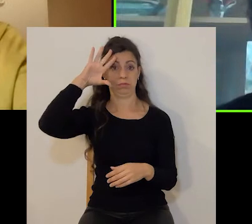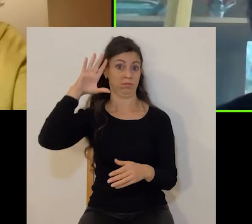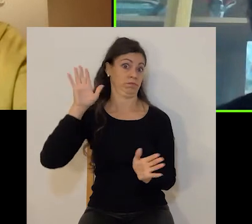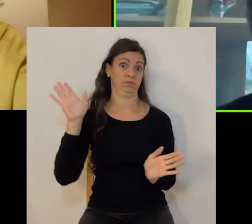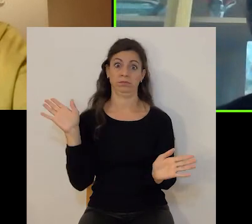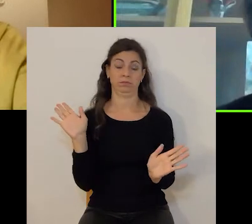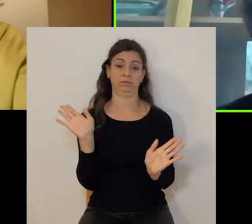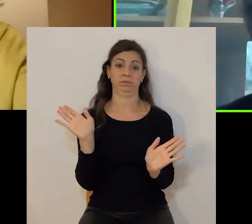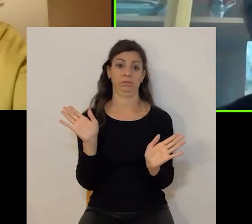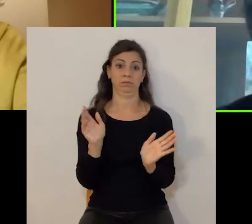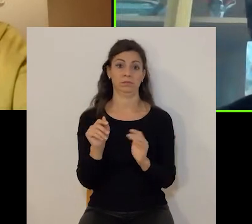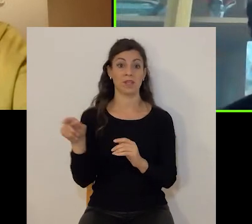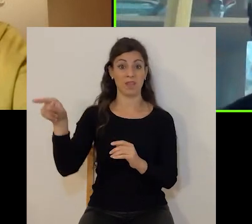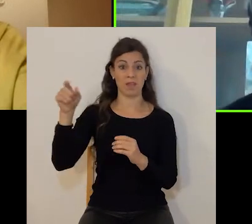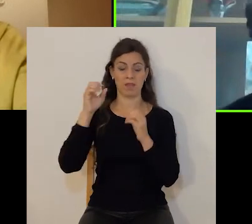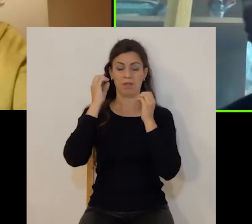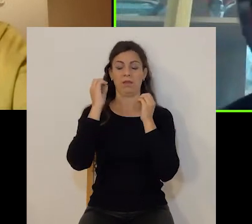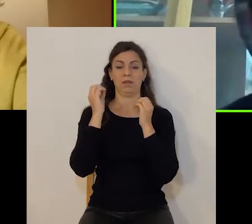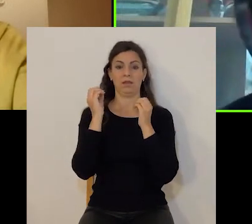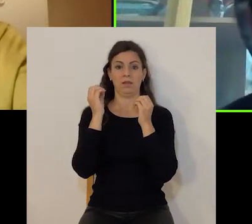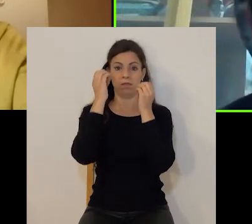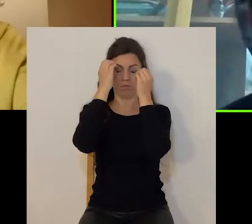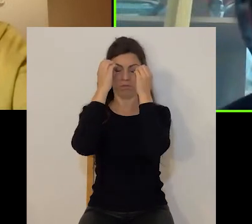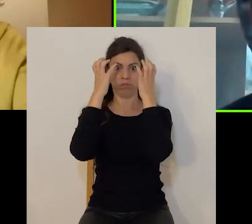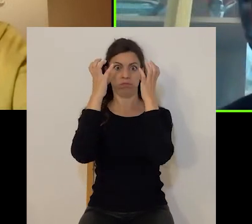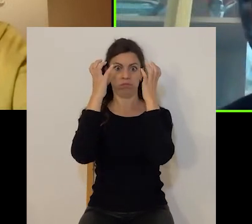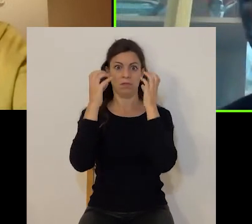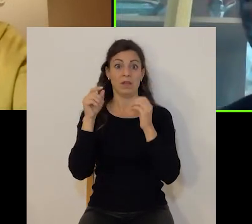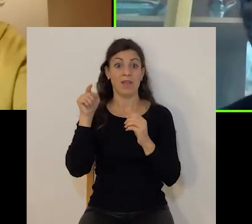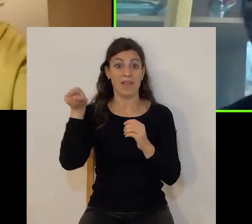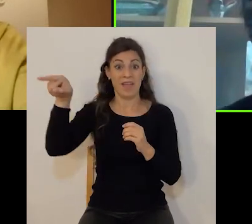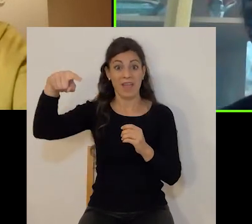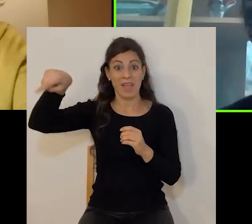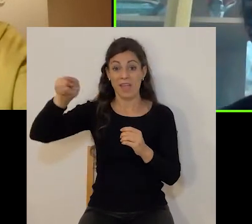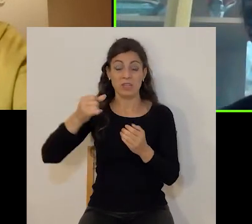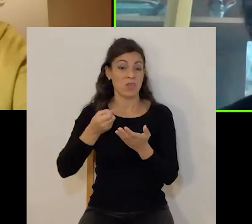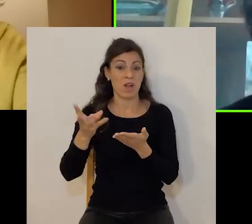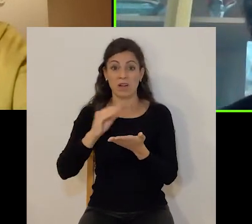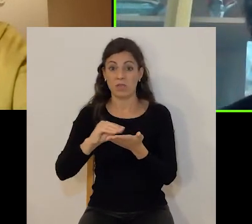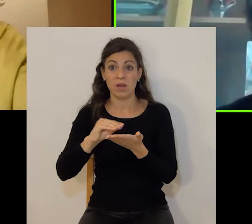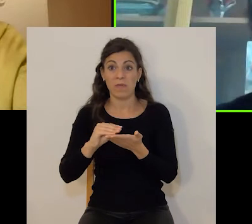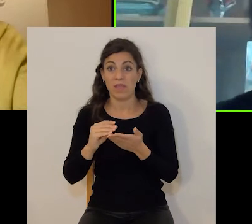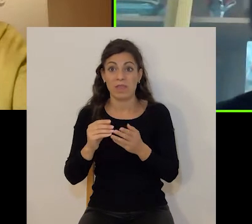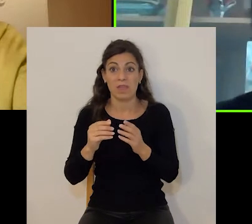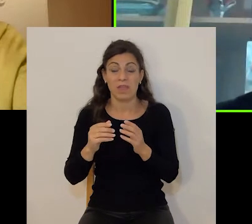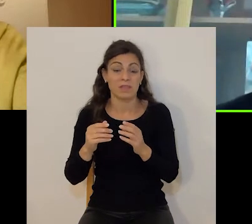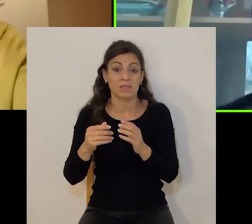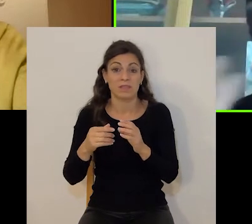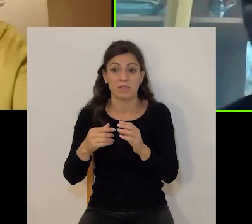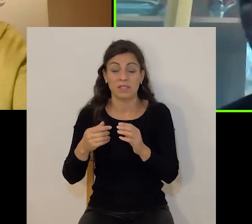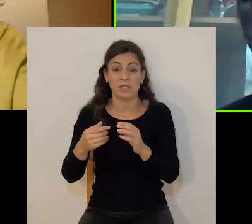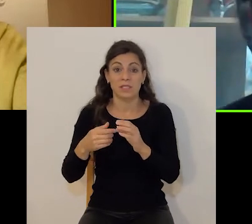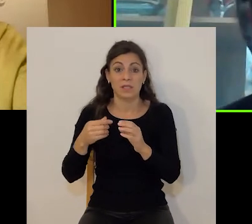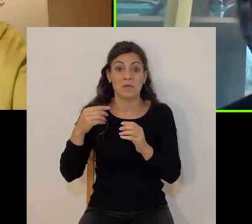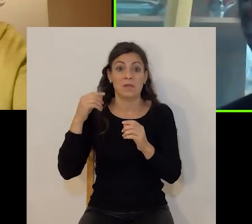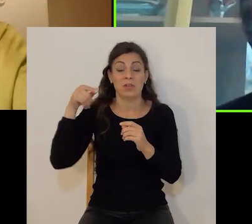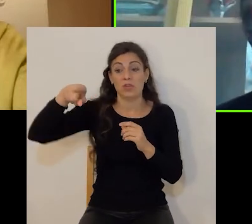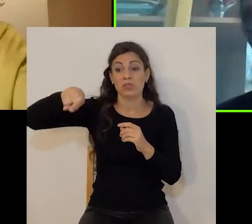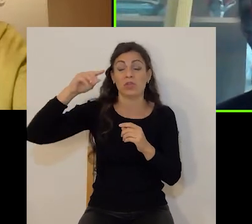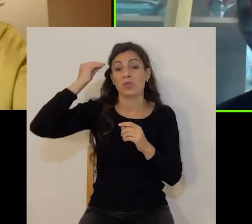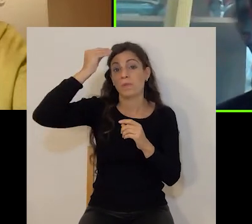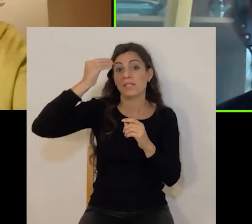Y ellos a veces estamos desconectados de esas emociones de niños y niñas. Pensamos que no se dan